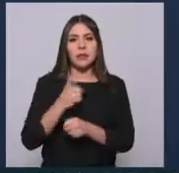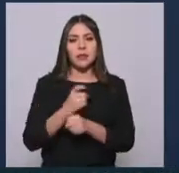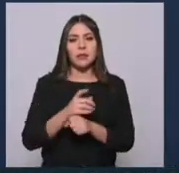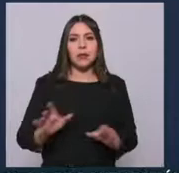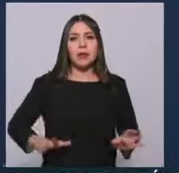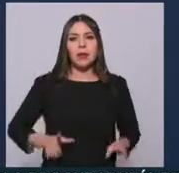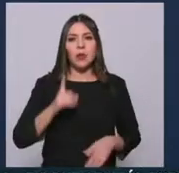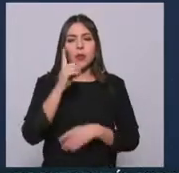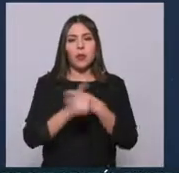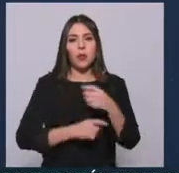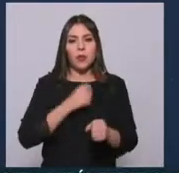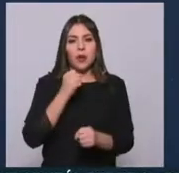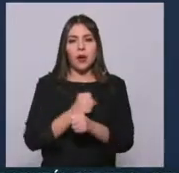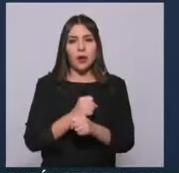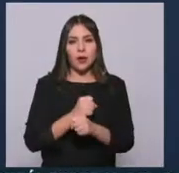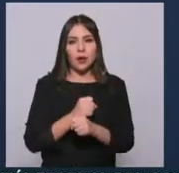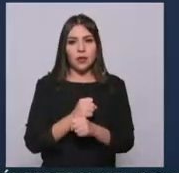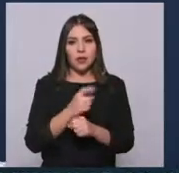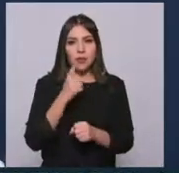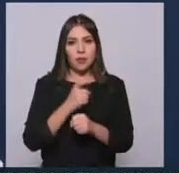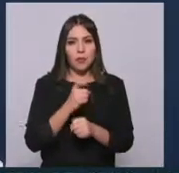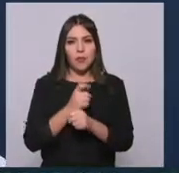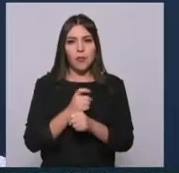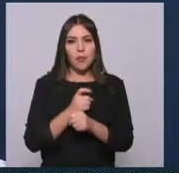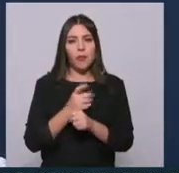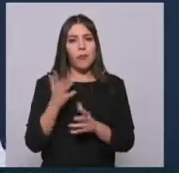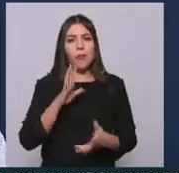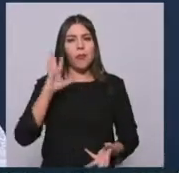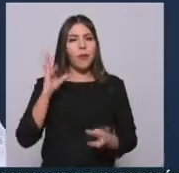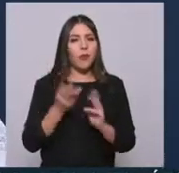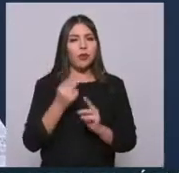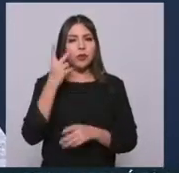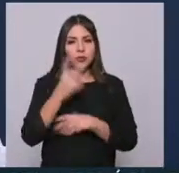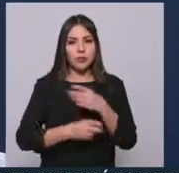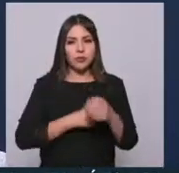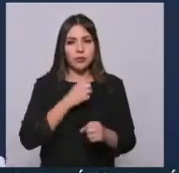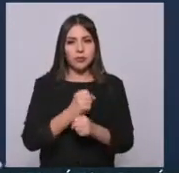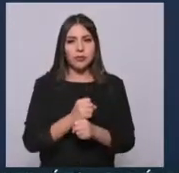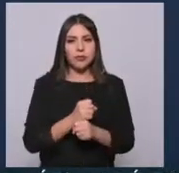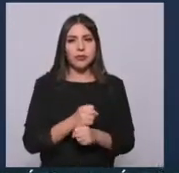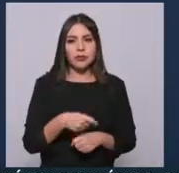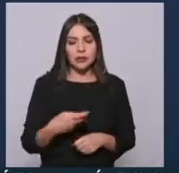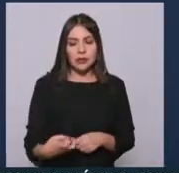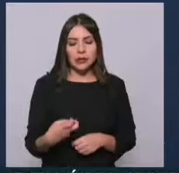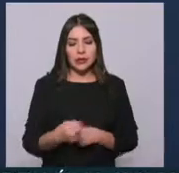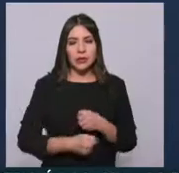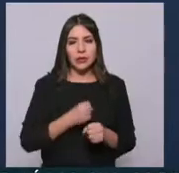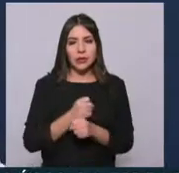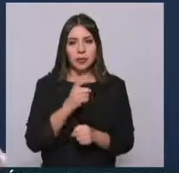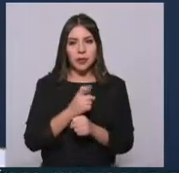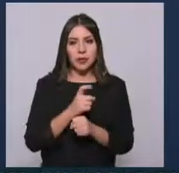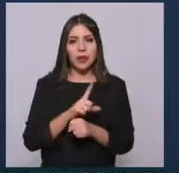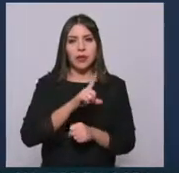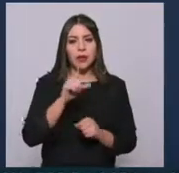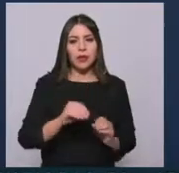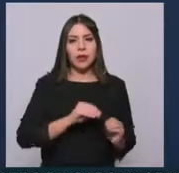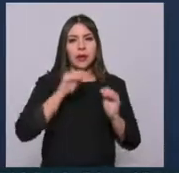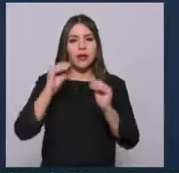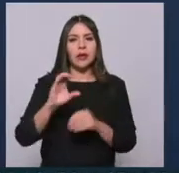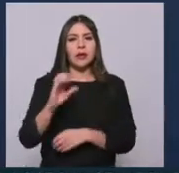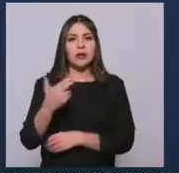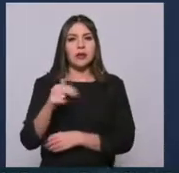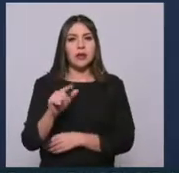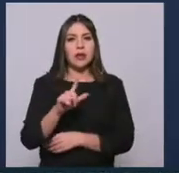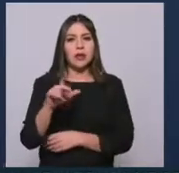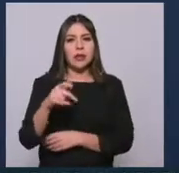categoría, en las Mikel Trucks. Bueno, 2 años en total y digo, este año es el primero. Y de ahí me brinco a la Challenge,